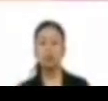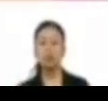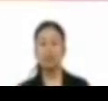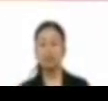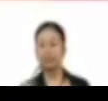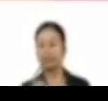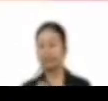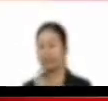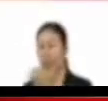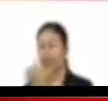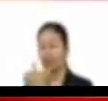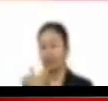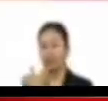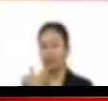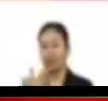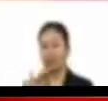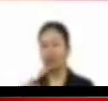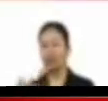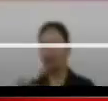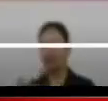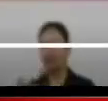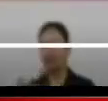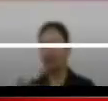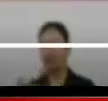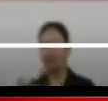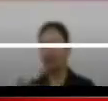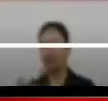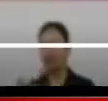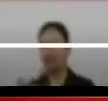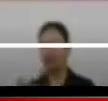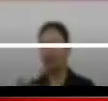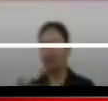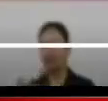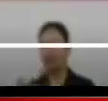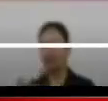de revocación de mandato del 10 de abril.